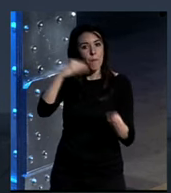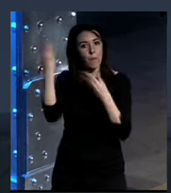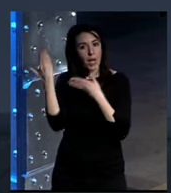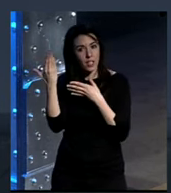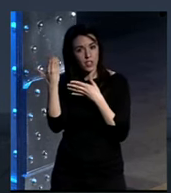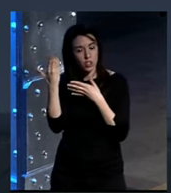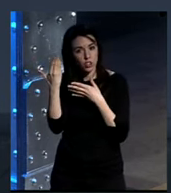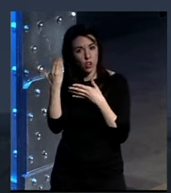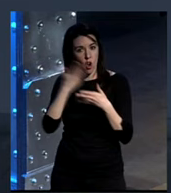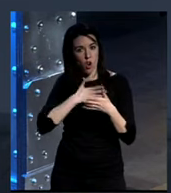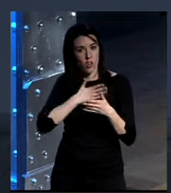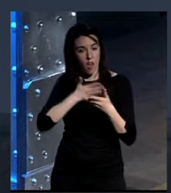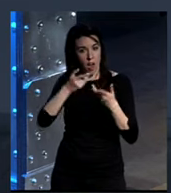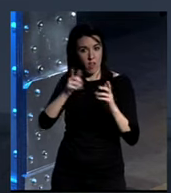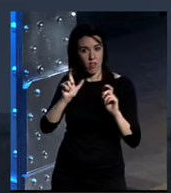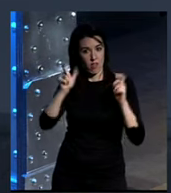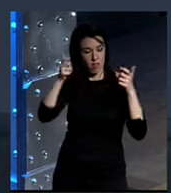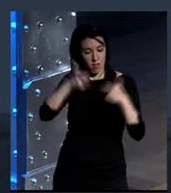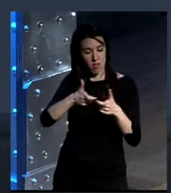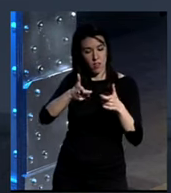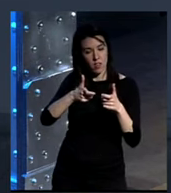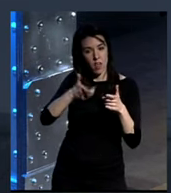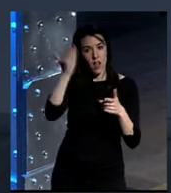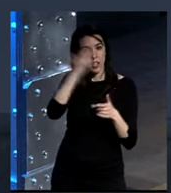ingenieros de telecomunicación y de sus escuelas.